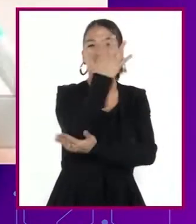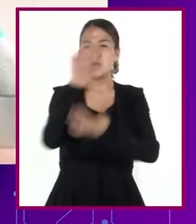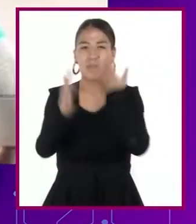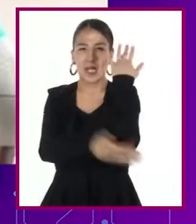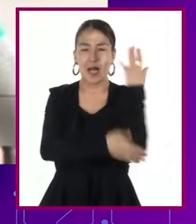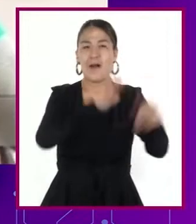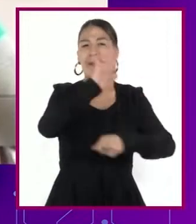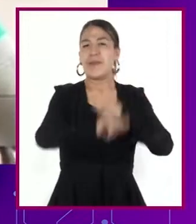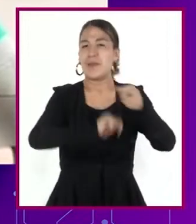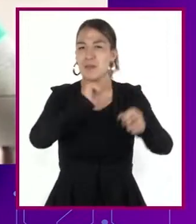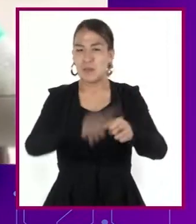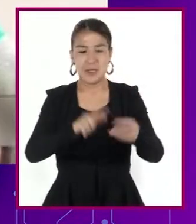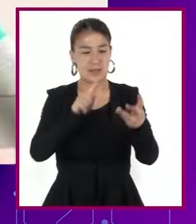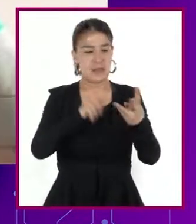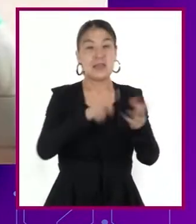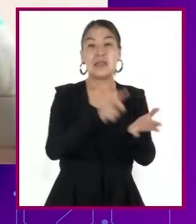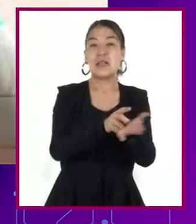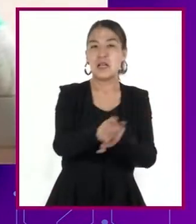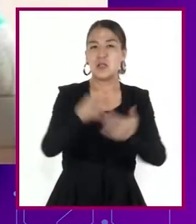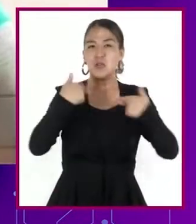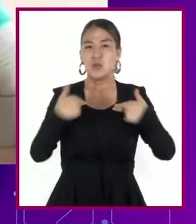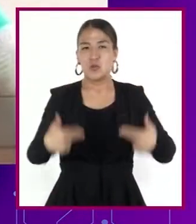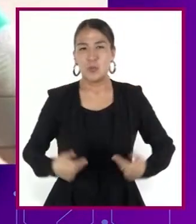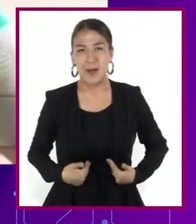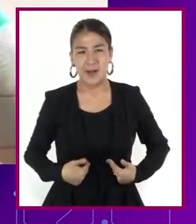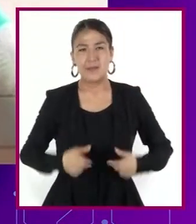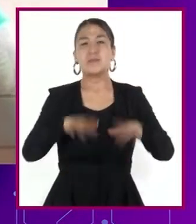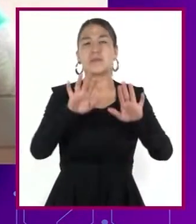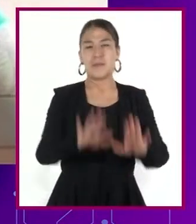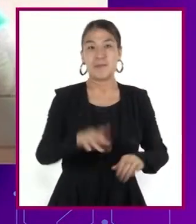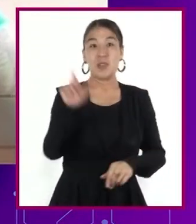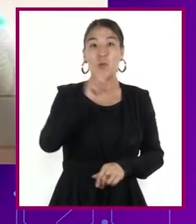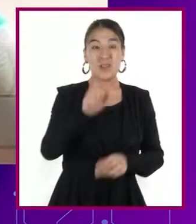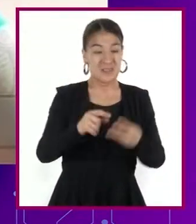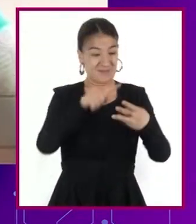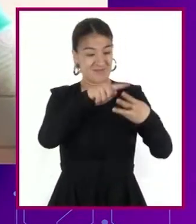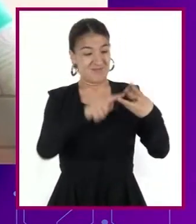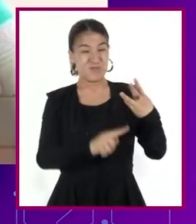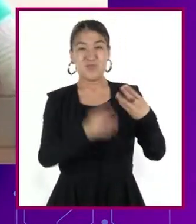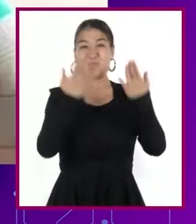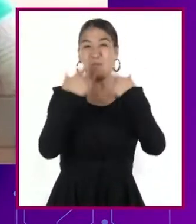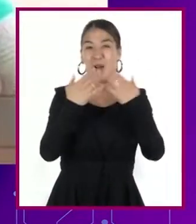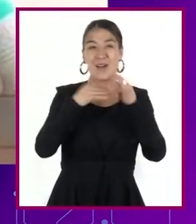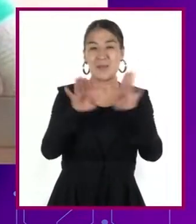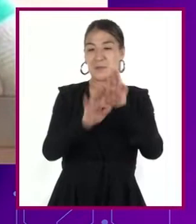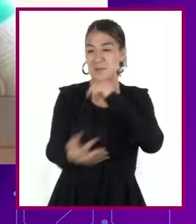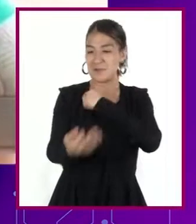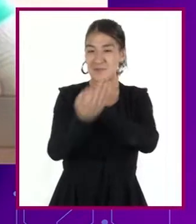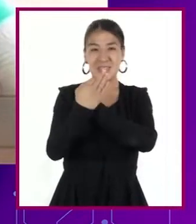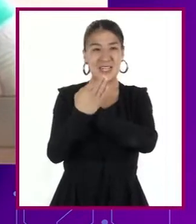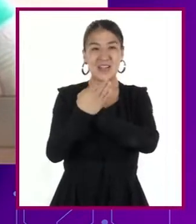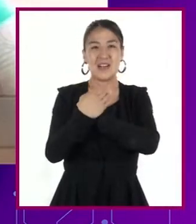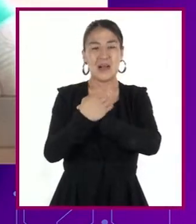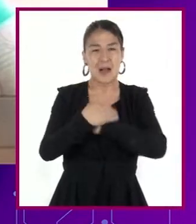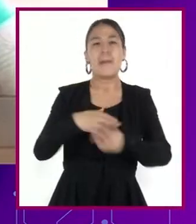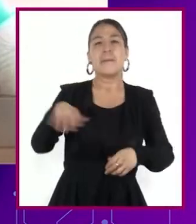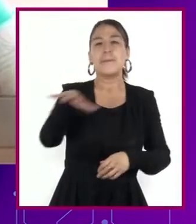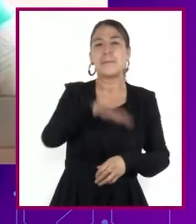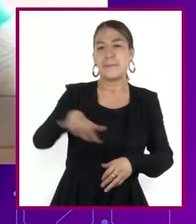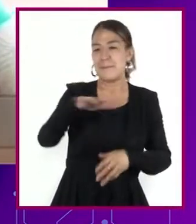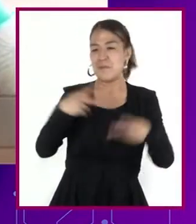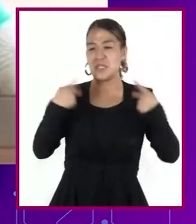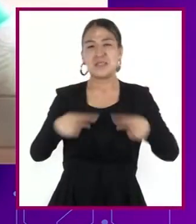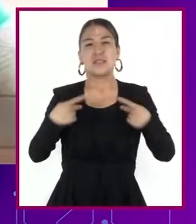ambientales, derechos humanos, y entonces, cuando no están cubiertos esos derechos, las personas tienen